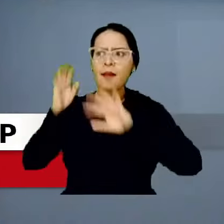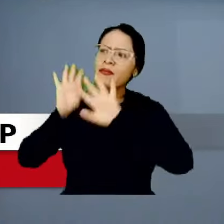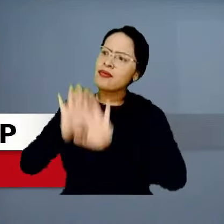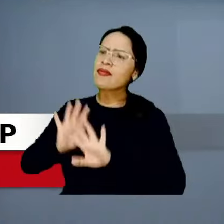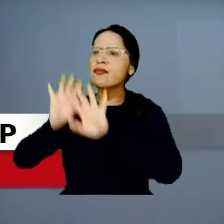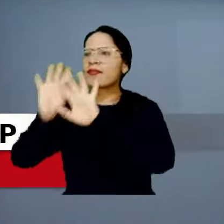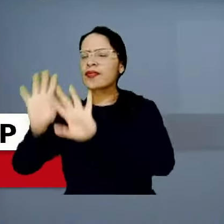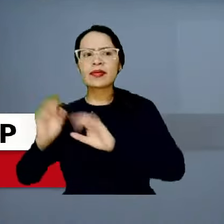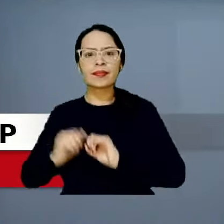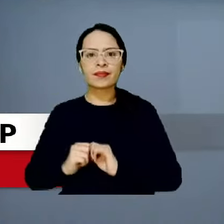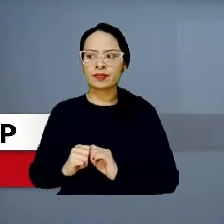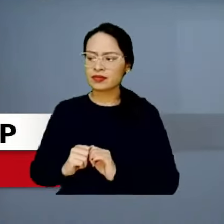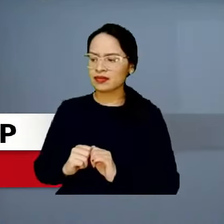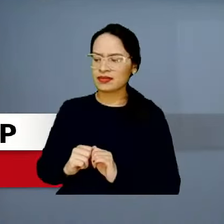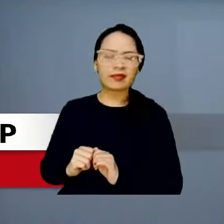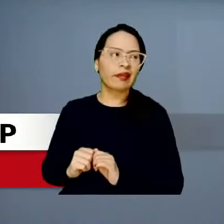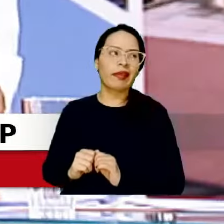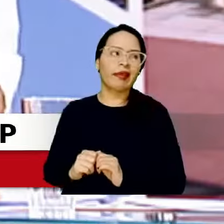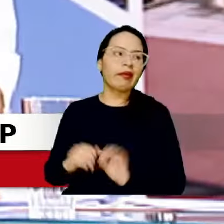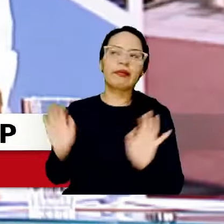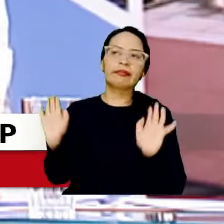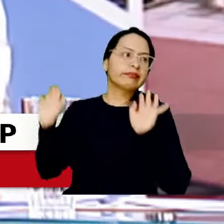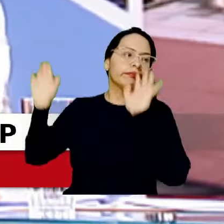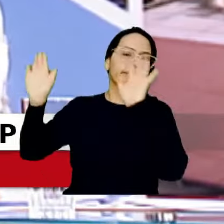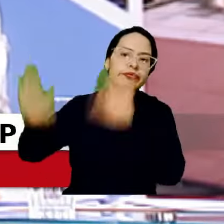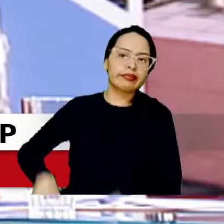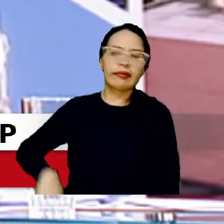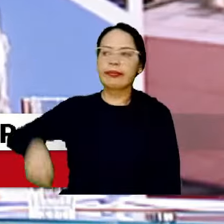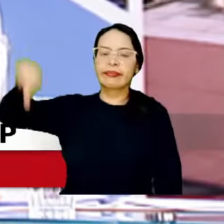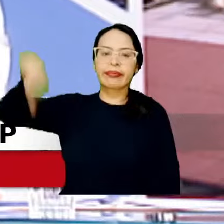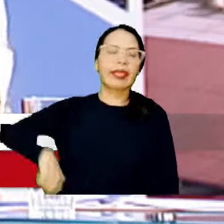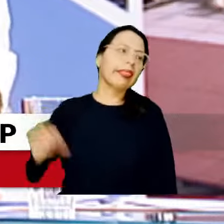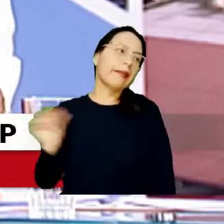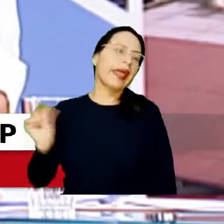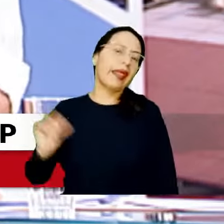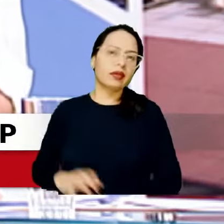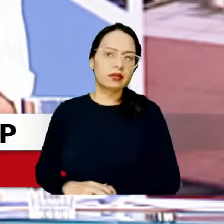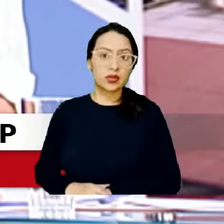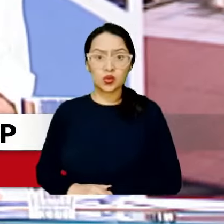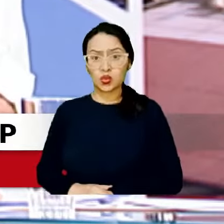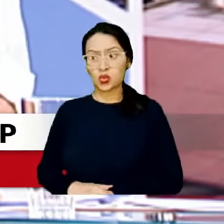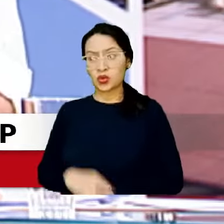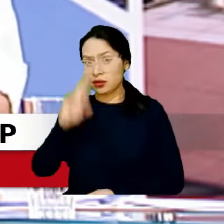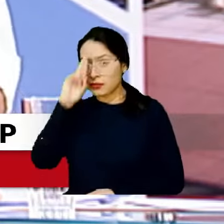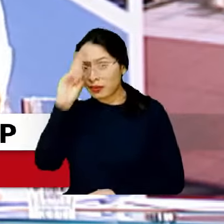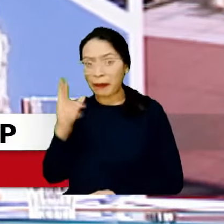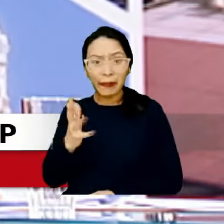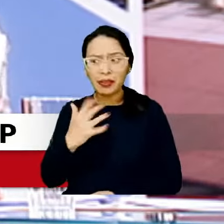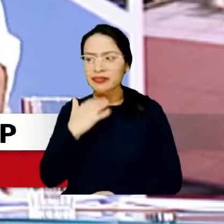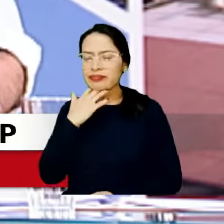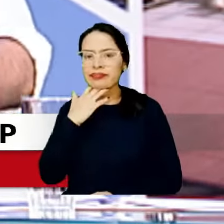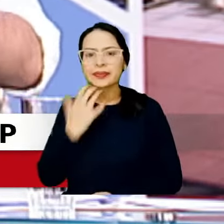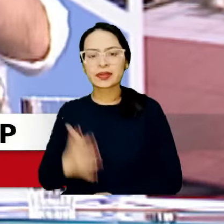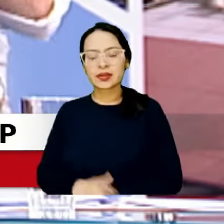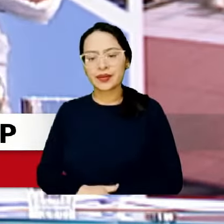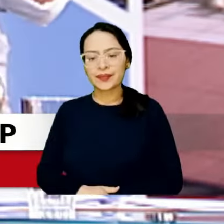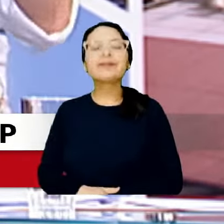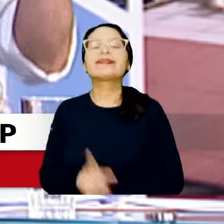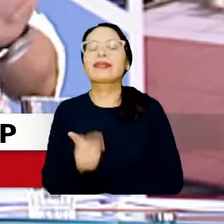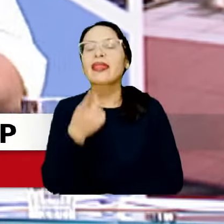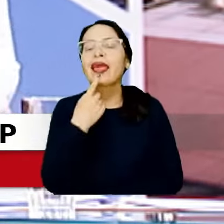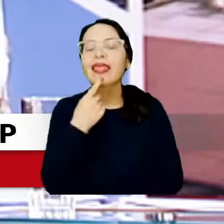recado de una persona está minimizando el trabajo intelectual que un ciudadano puede hacer. Luego dijo que le iba a dar misericordia, esa fue la palabra que utilizó.